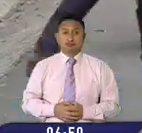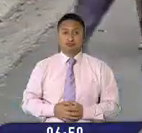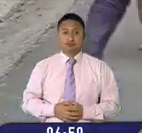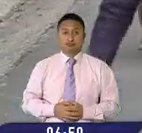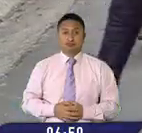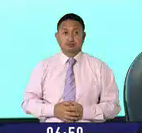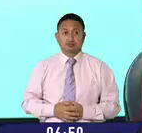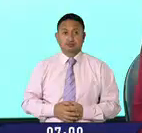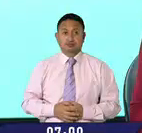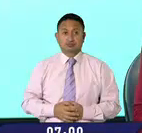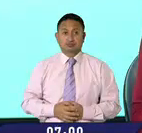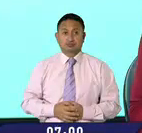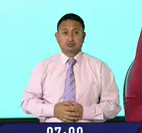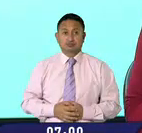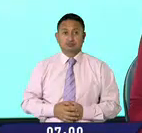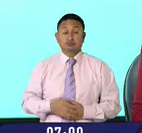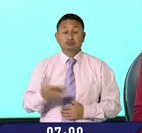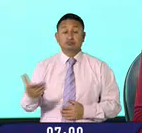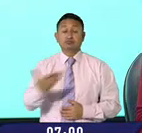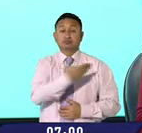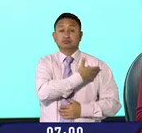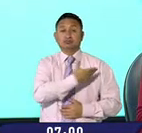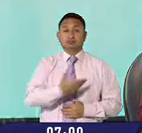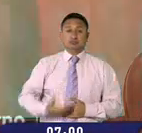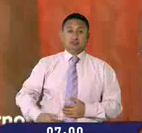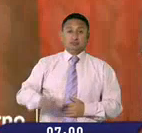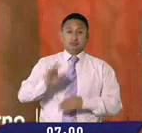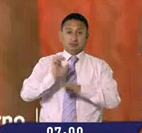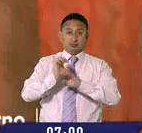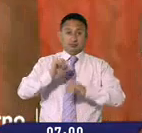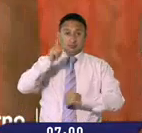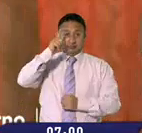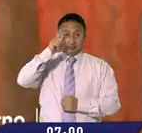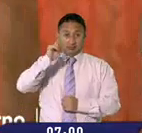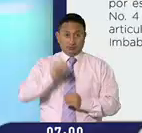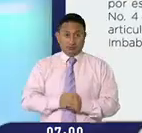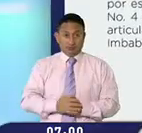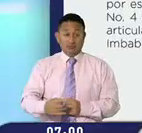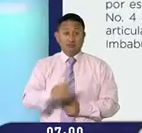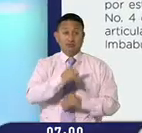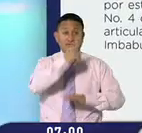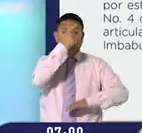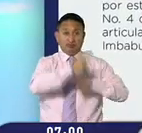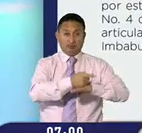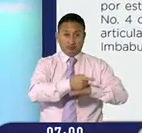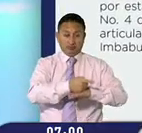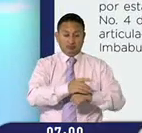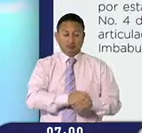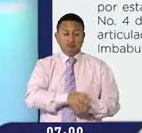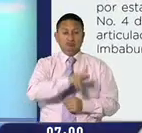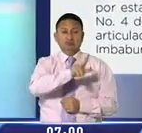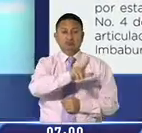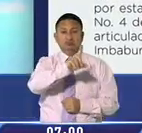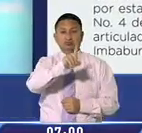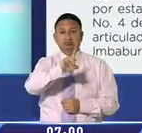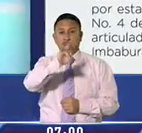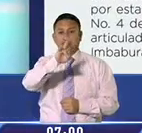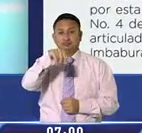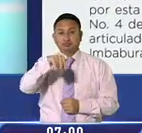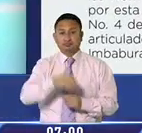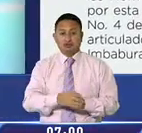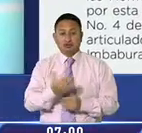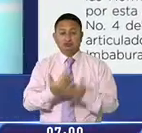Y el presidente de la República, Guillermo Lasso, mediante el decreto ejecutivo número 317, designó a Manuel Arturo Fuentes